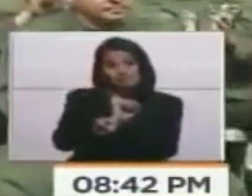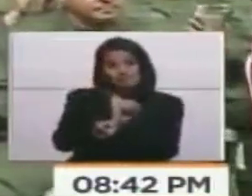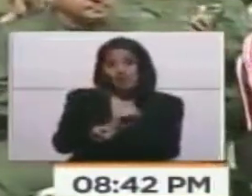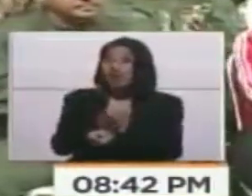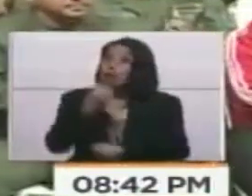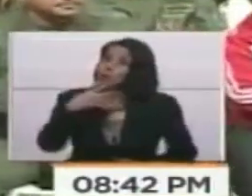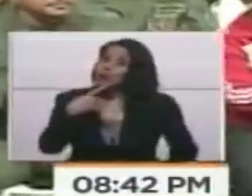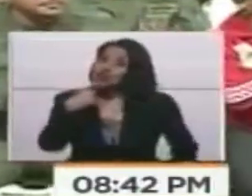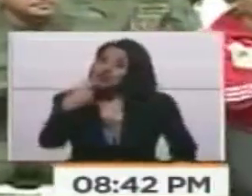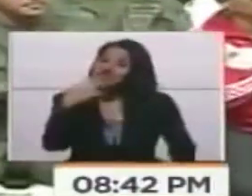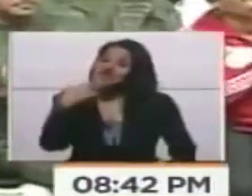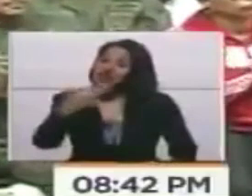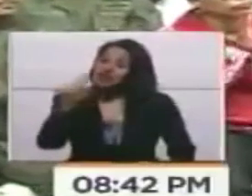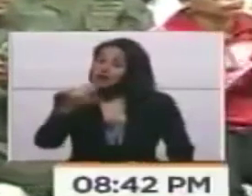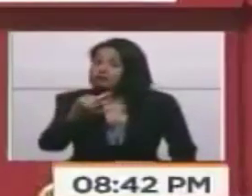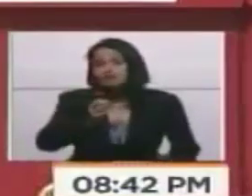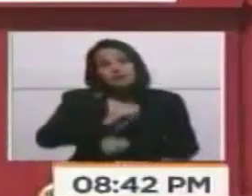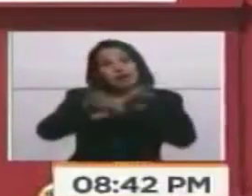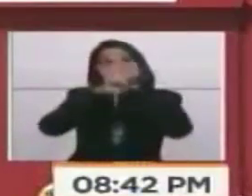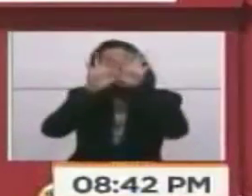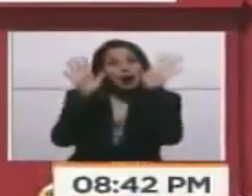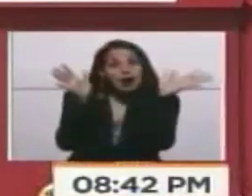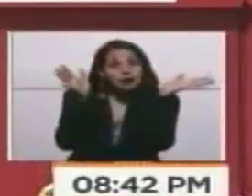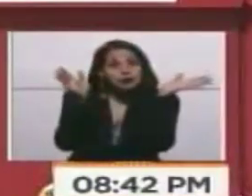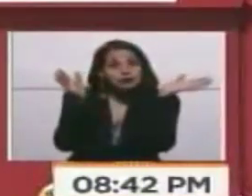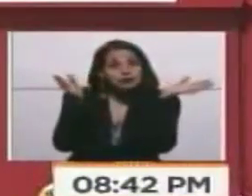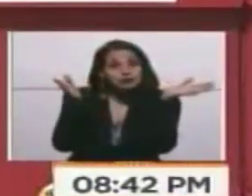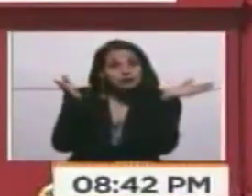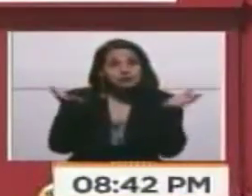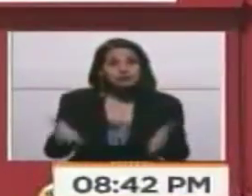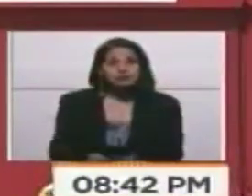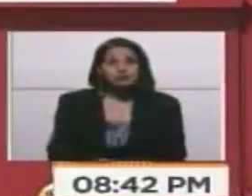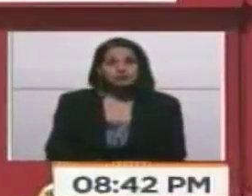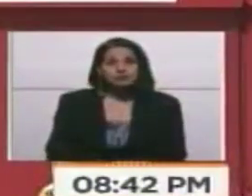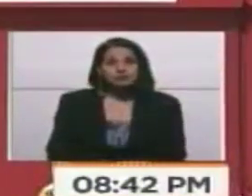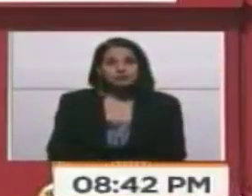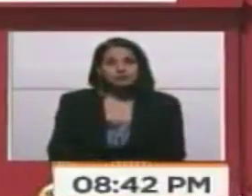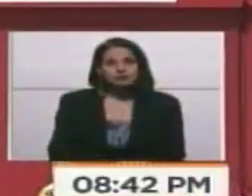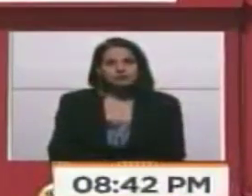cosas claramente, porque